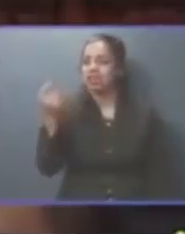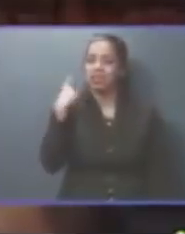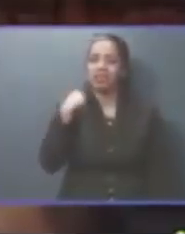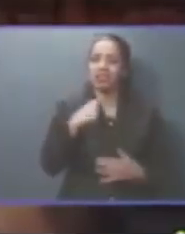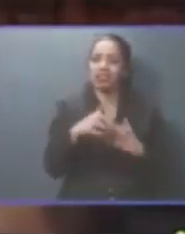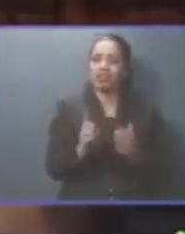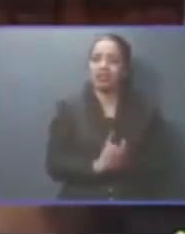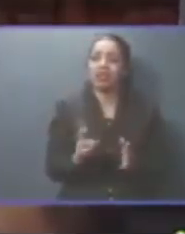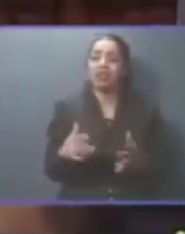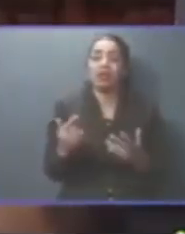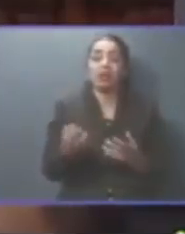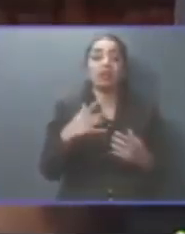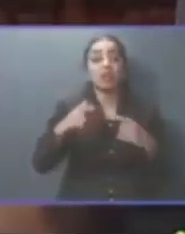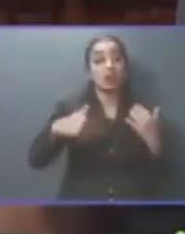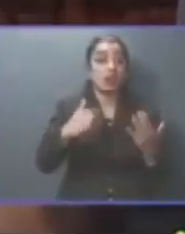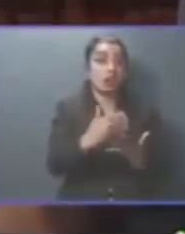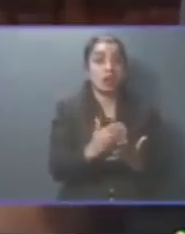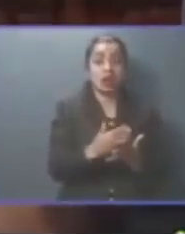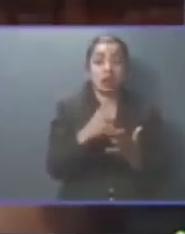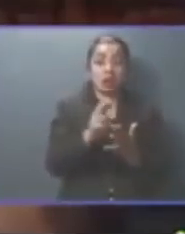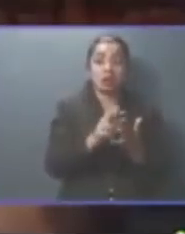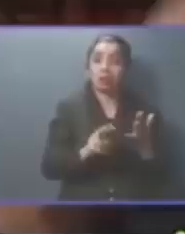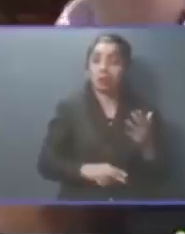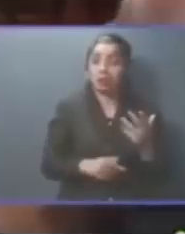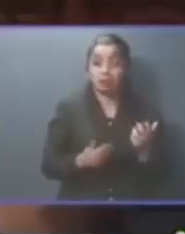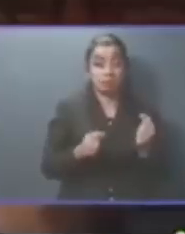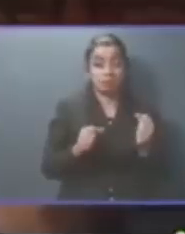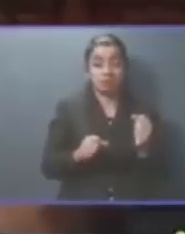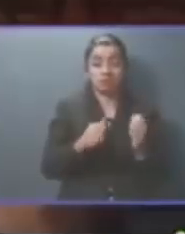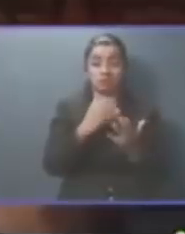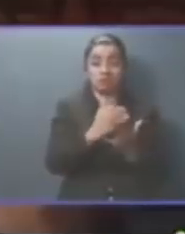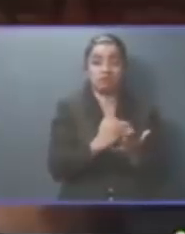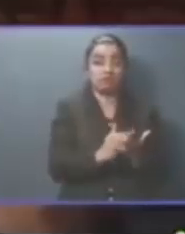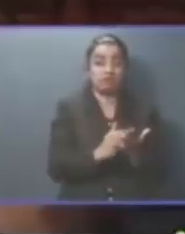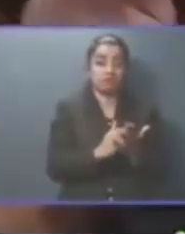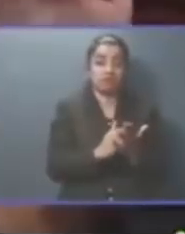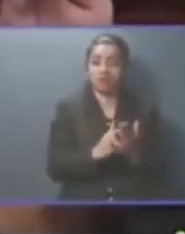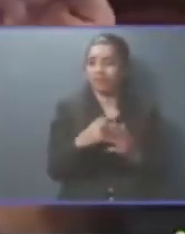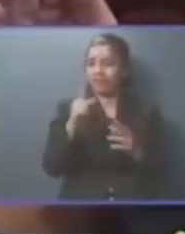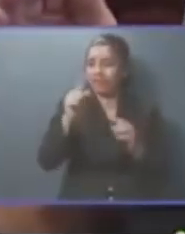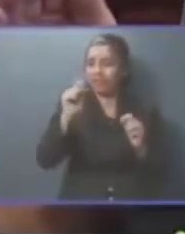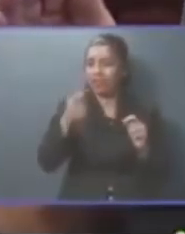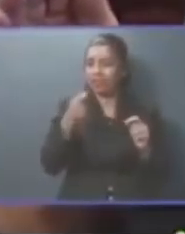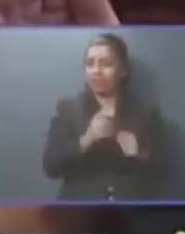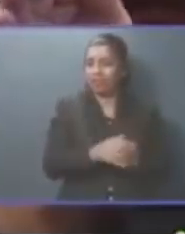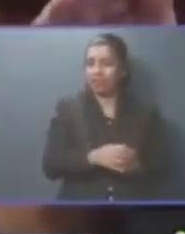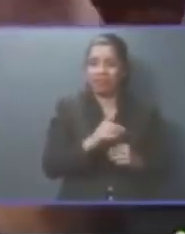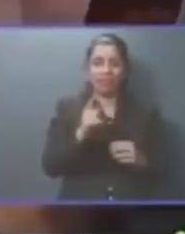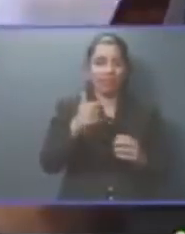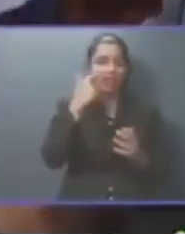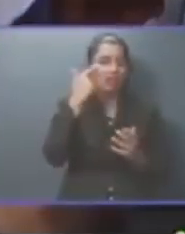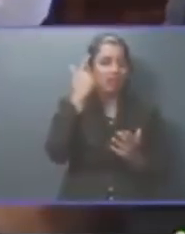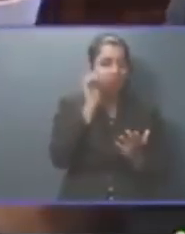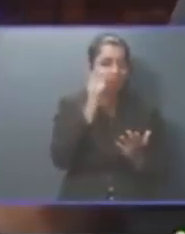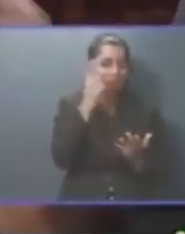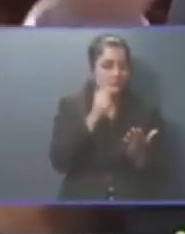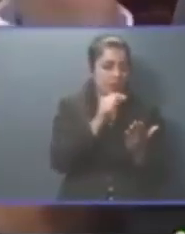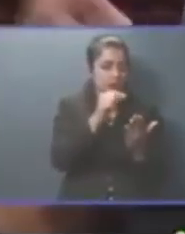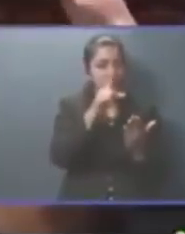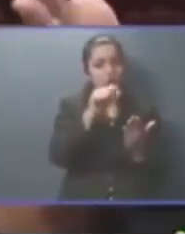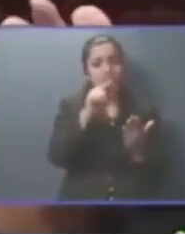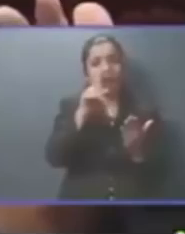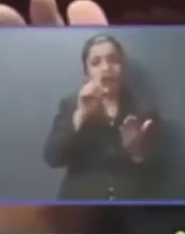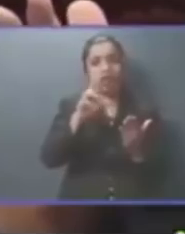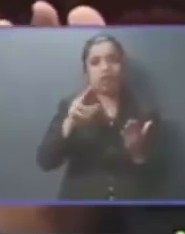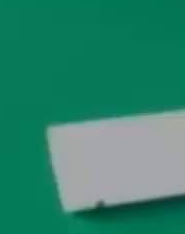dice el diputado, que lean mal o que no pongan acentos? A mí no me importa si ladrón lleva acento en la O, lo que